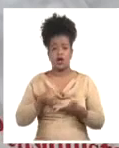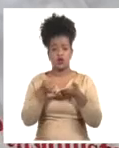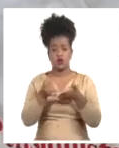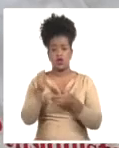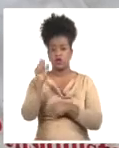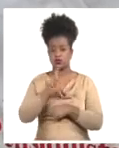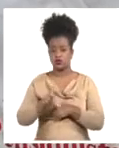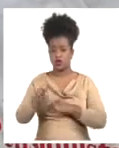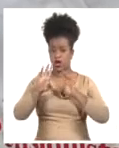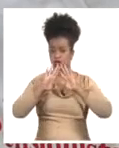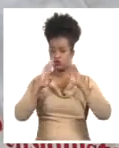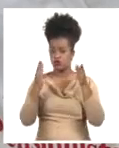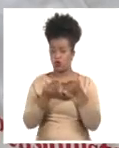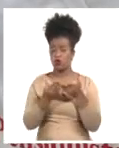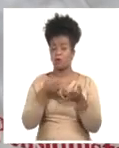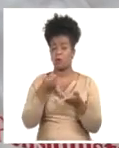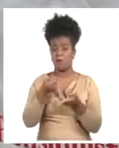en realidad se paga.